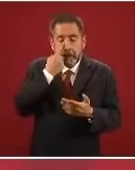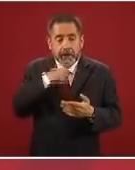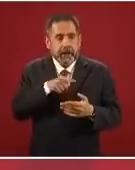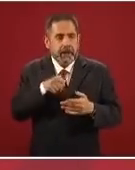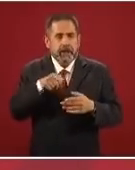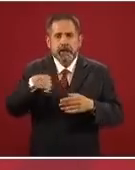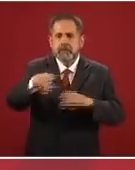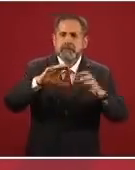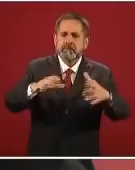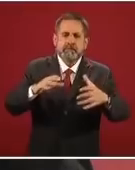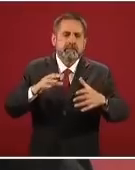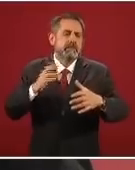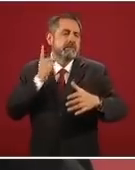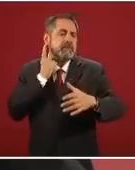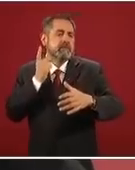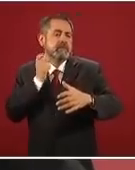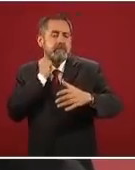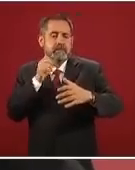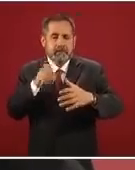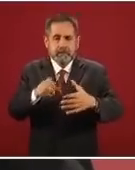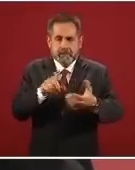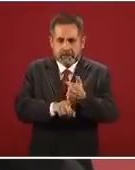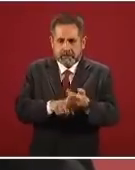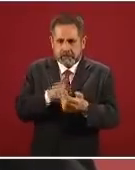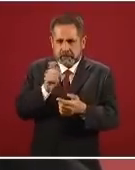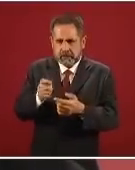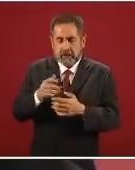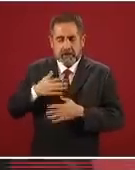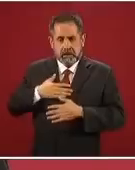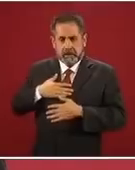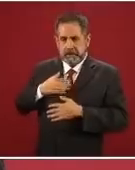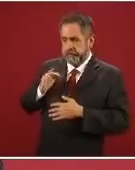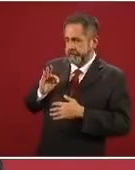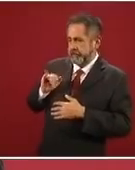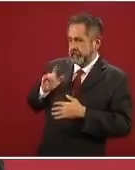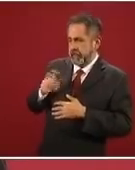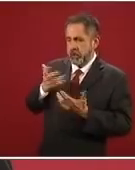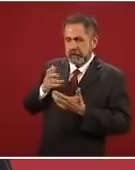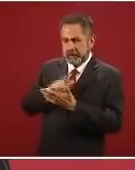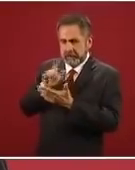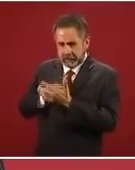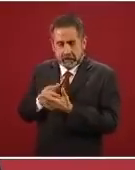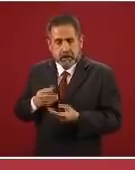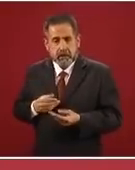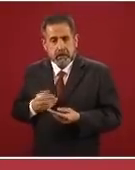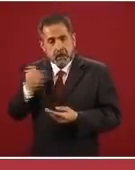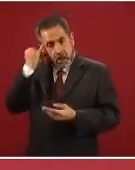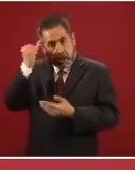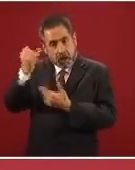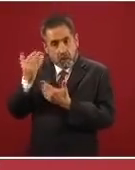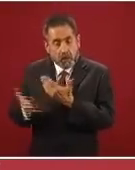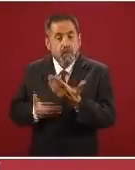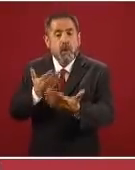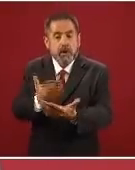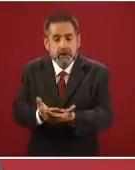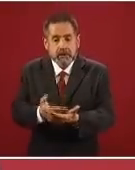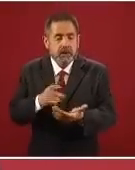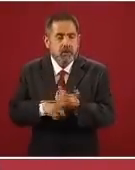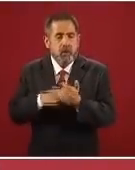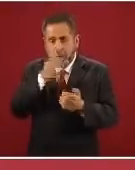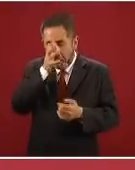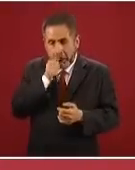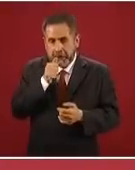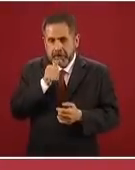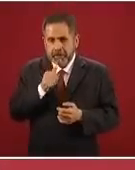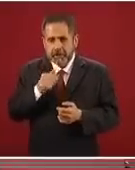porque no es la Fiscalía la que hace las leyes, es el Congreso. Nosotros podemos hacer una propuesta, ni siquiera tenemos capacidad